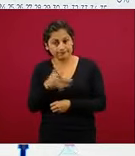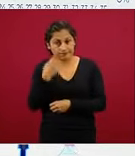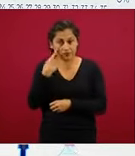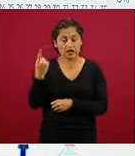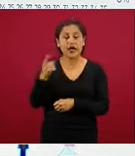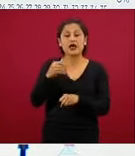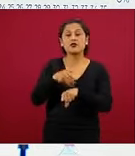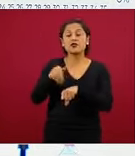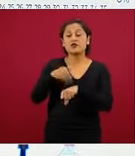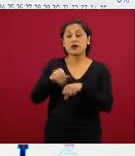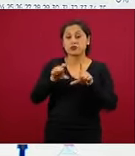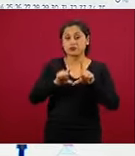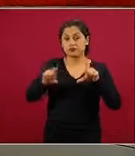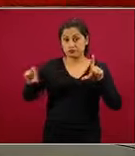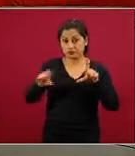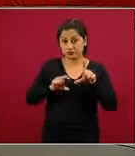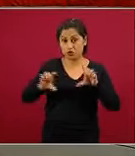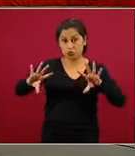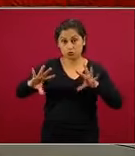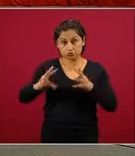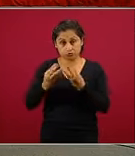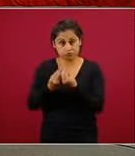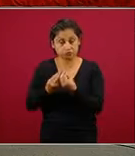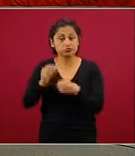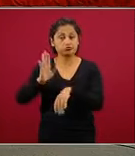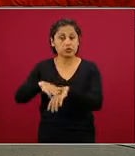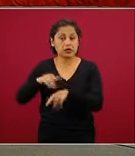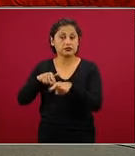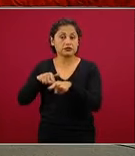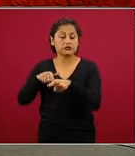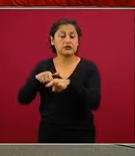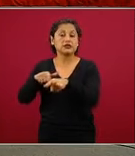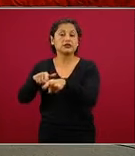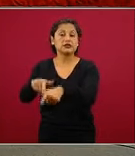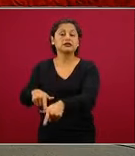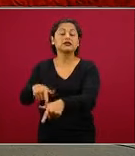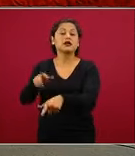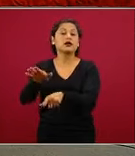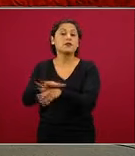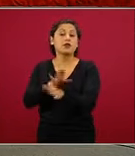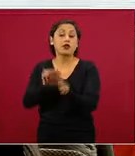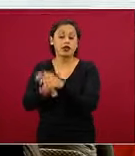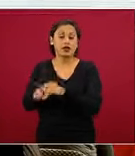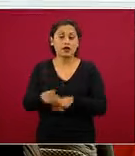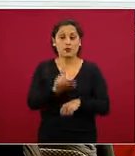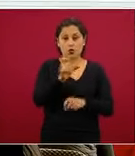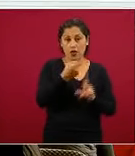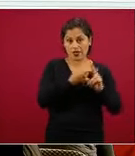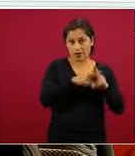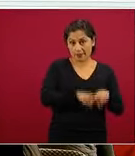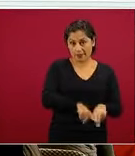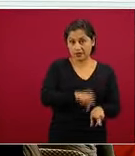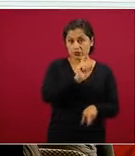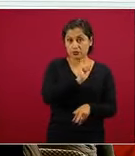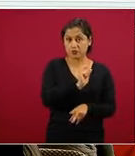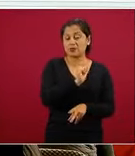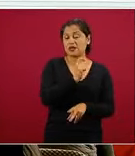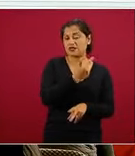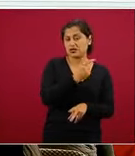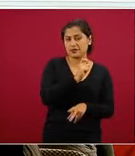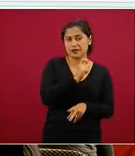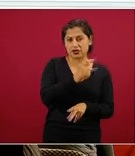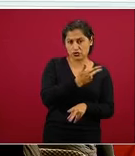luego, siguen sumándose si aumentamos, si contamos desde el primer caso, que fue el 27 o 28,